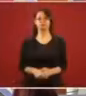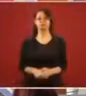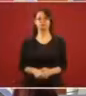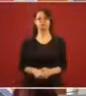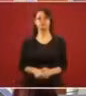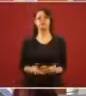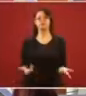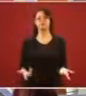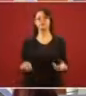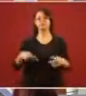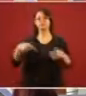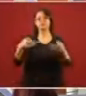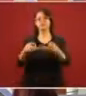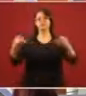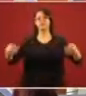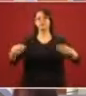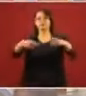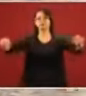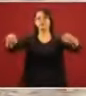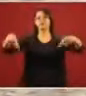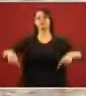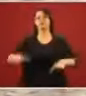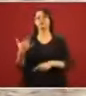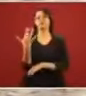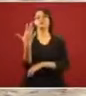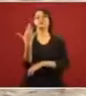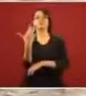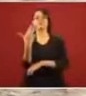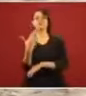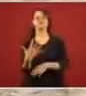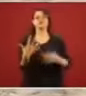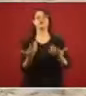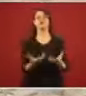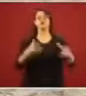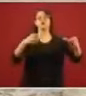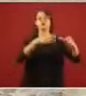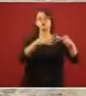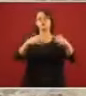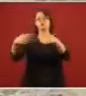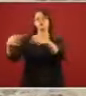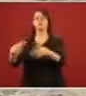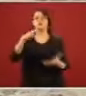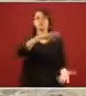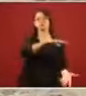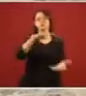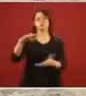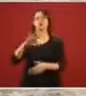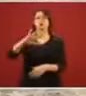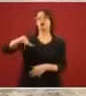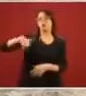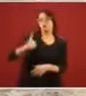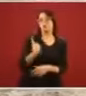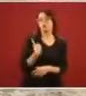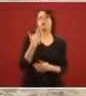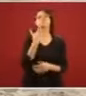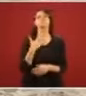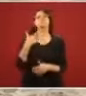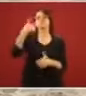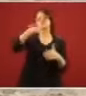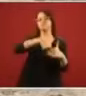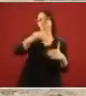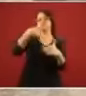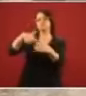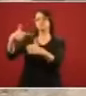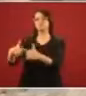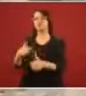Estamos en el predio donde van a estar más de 50 tanques de almacenamiento de gasolina y de otros productos. Esta es otra zona